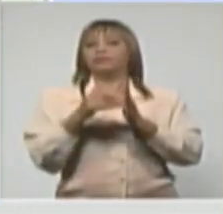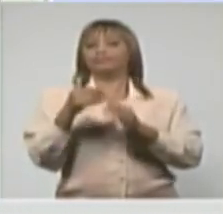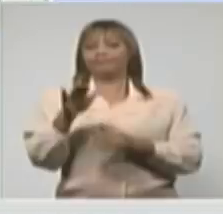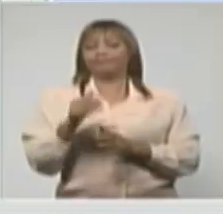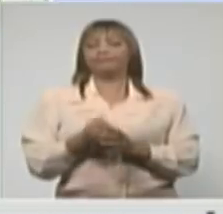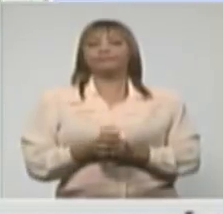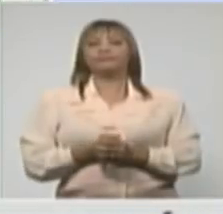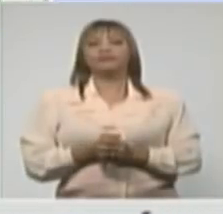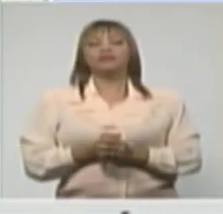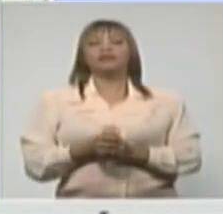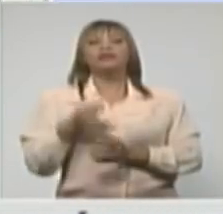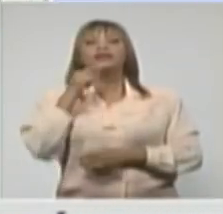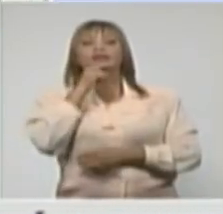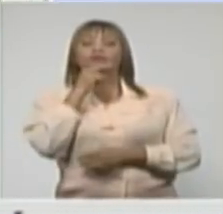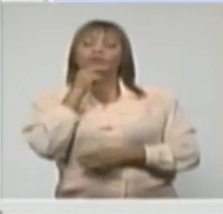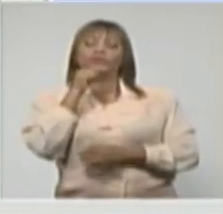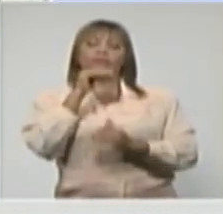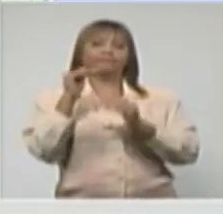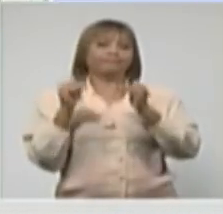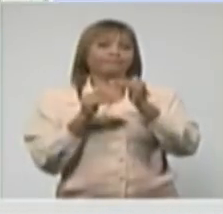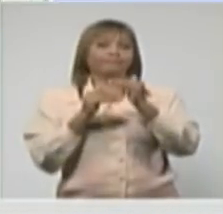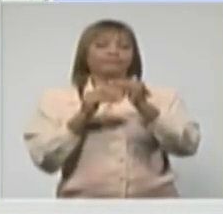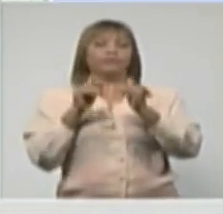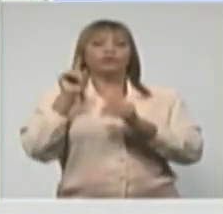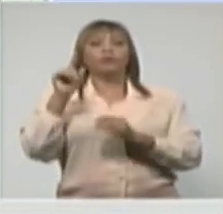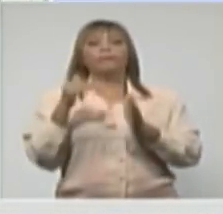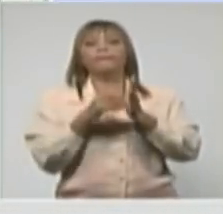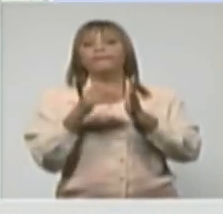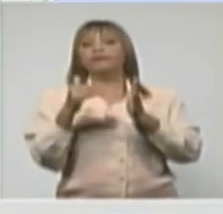menor afectación con